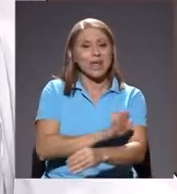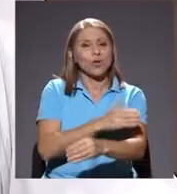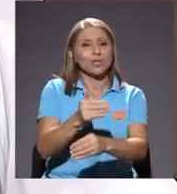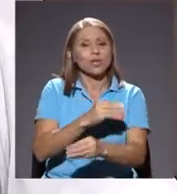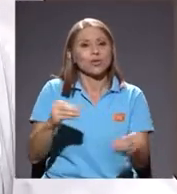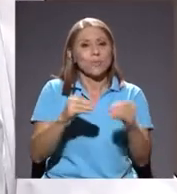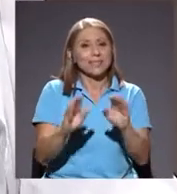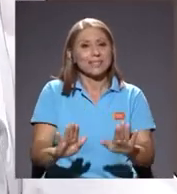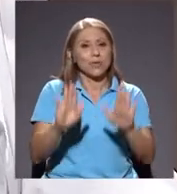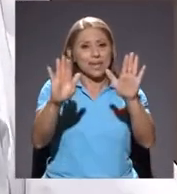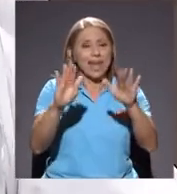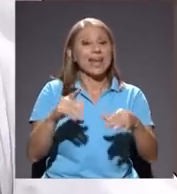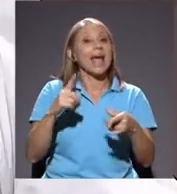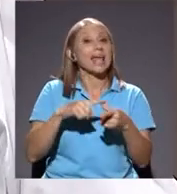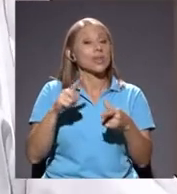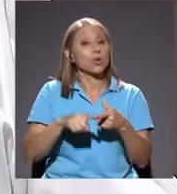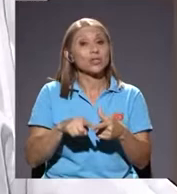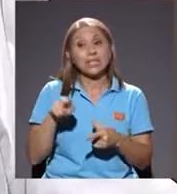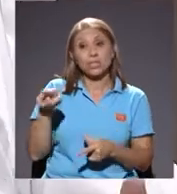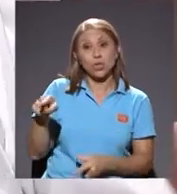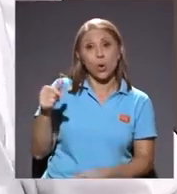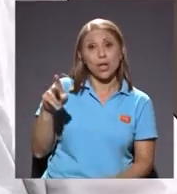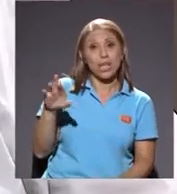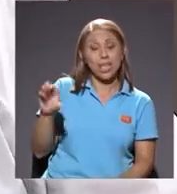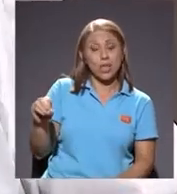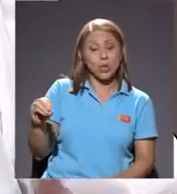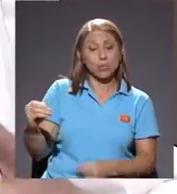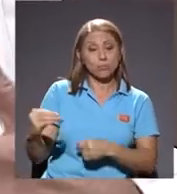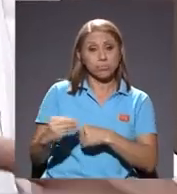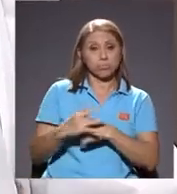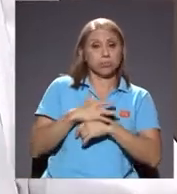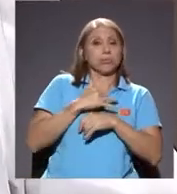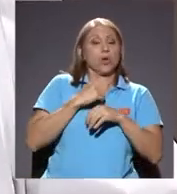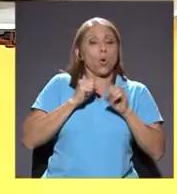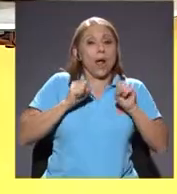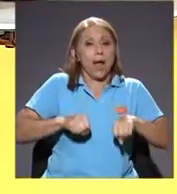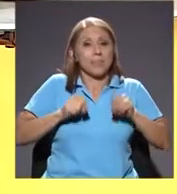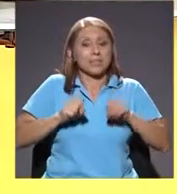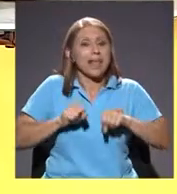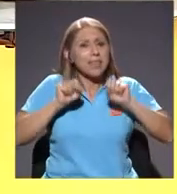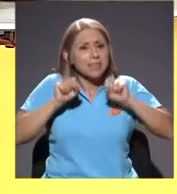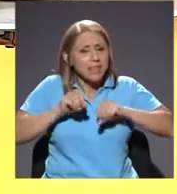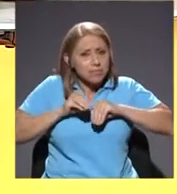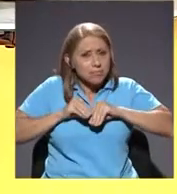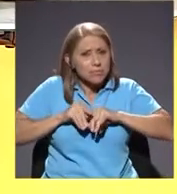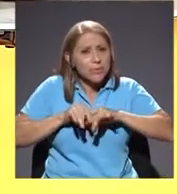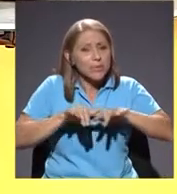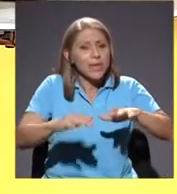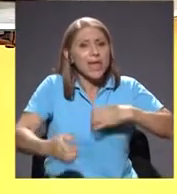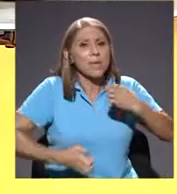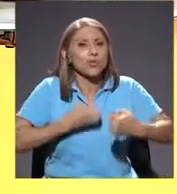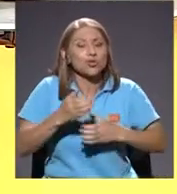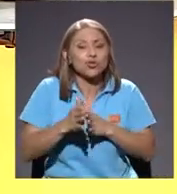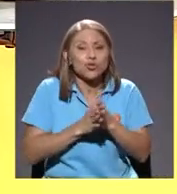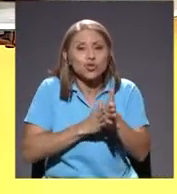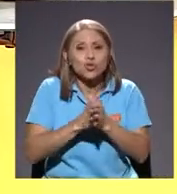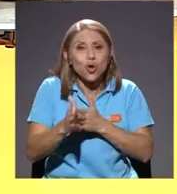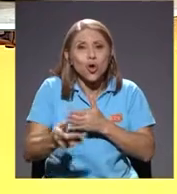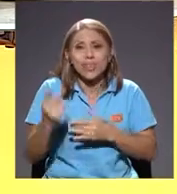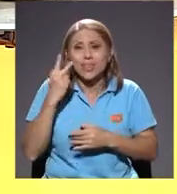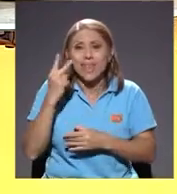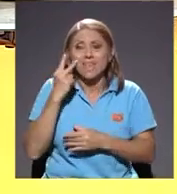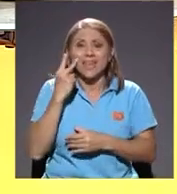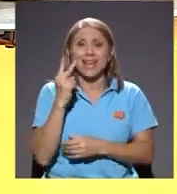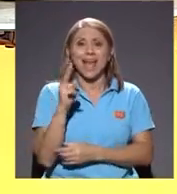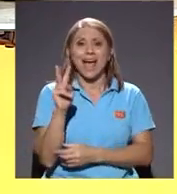don guido nos llenaba a bryant con aquella capacidad de poder transmitir de aquella emoción tan grande y haber visto a vladimir